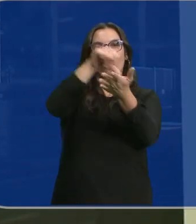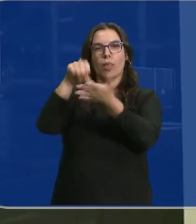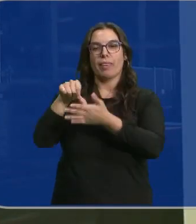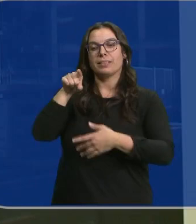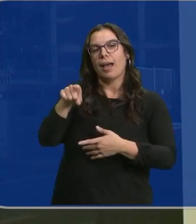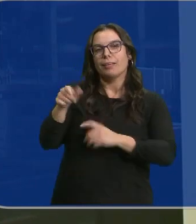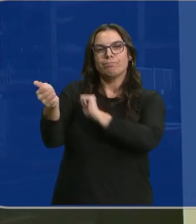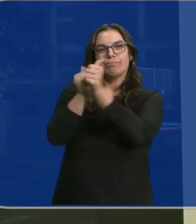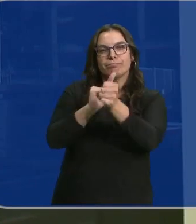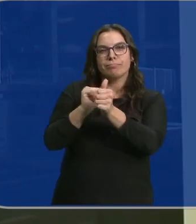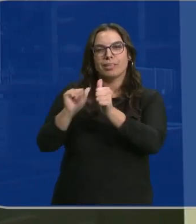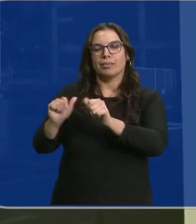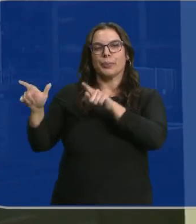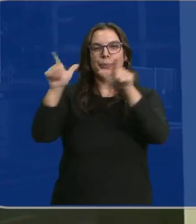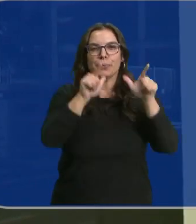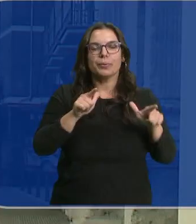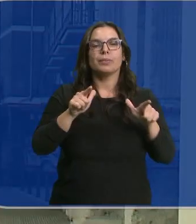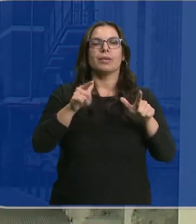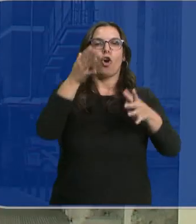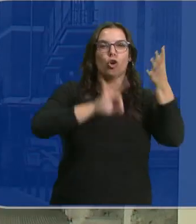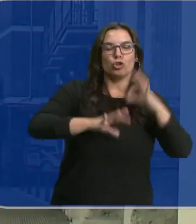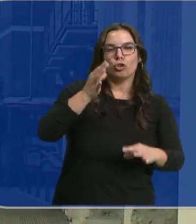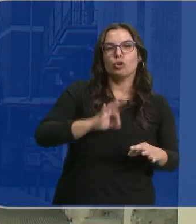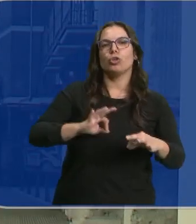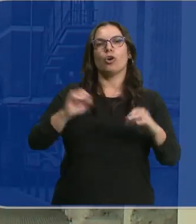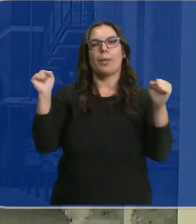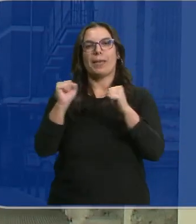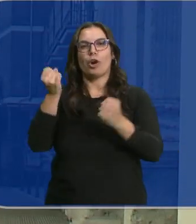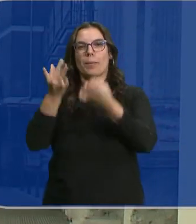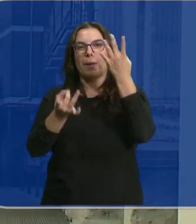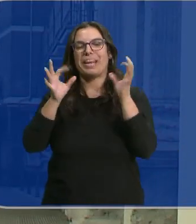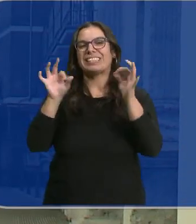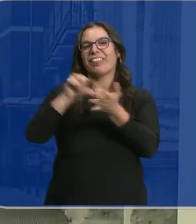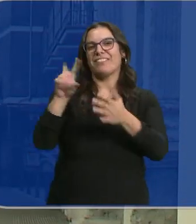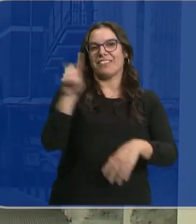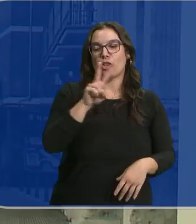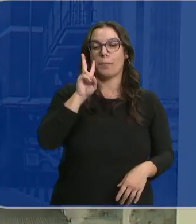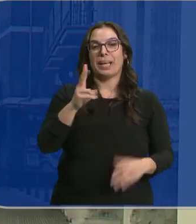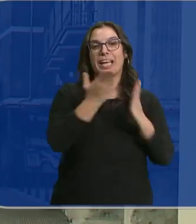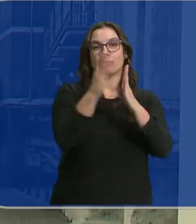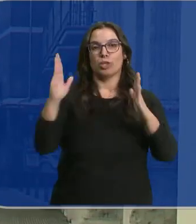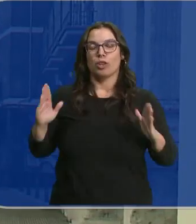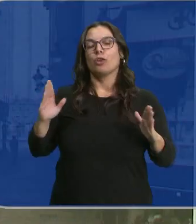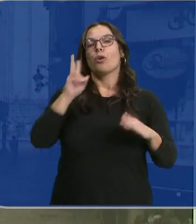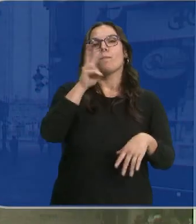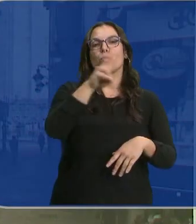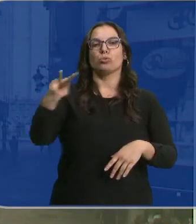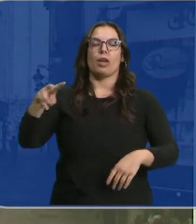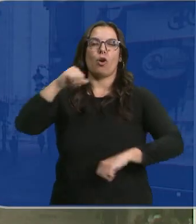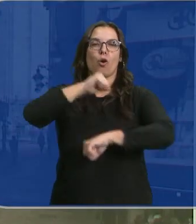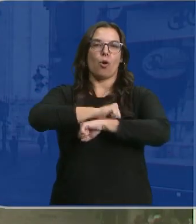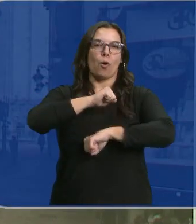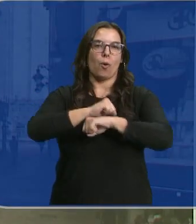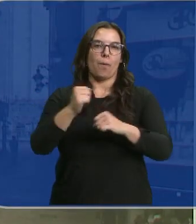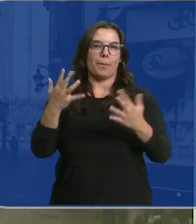la esencia de Valladolid en tres estaciones: otoño, invierno y primavera. En esta exposición, que se puede ver en el Museo Patio Herreriano de la